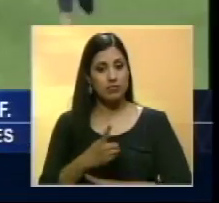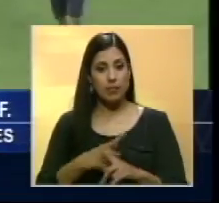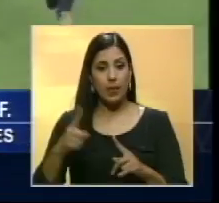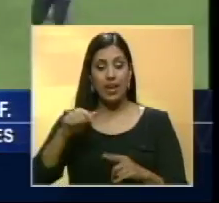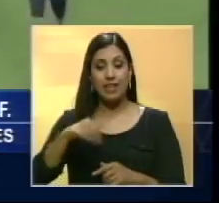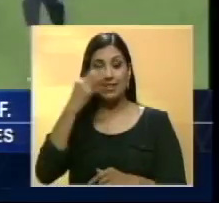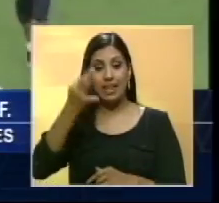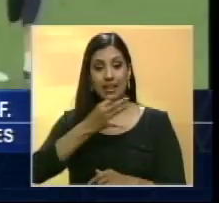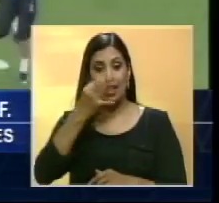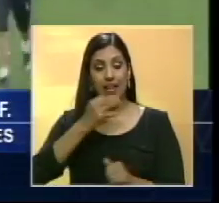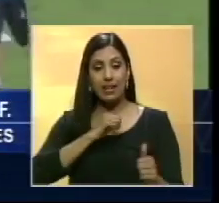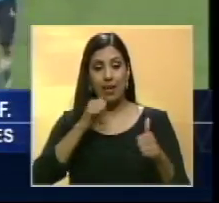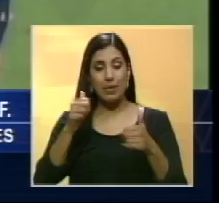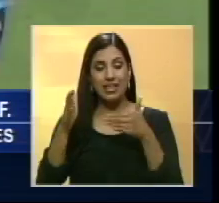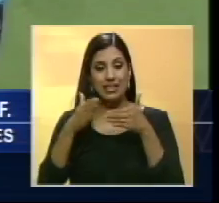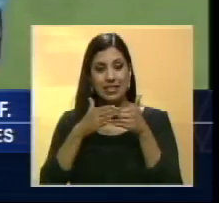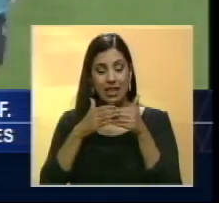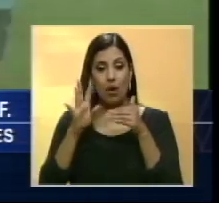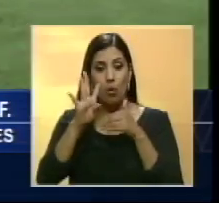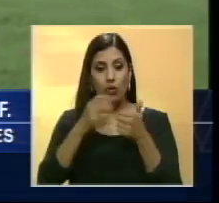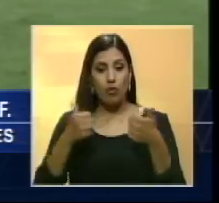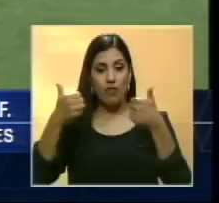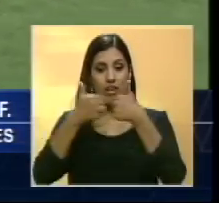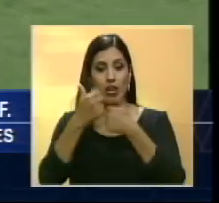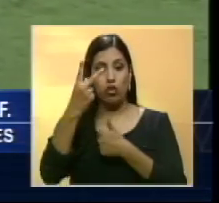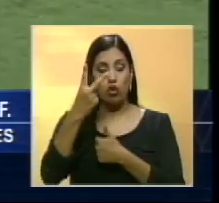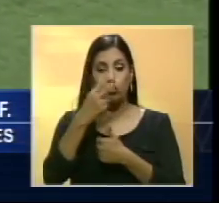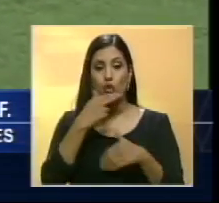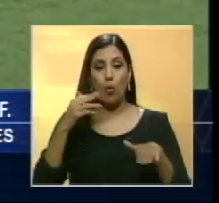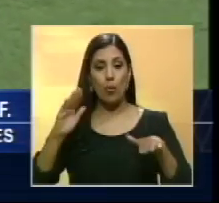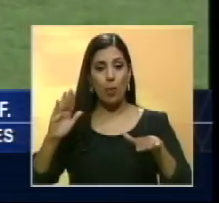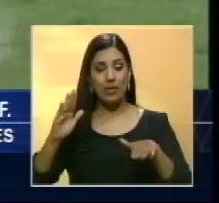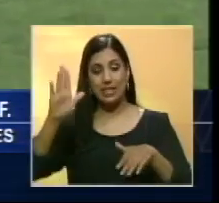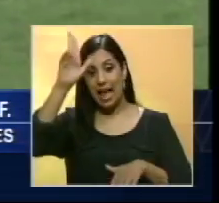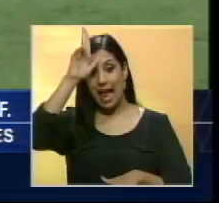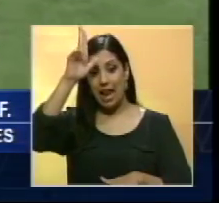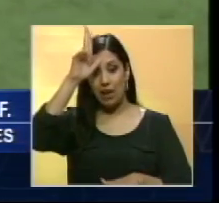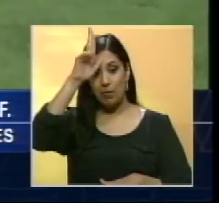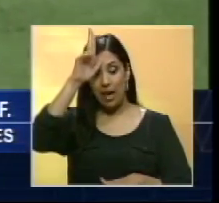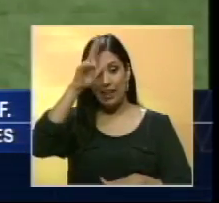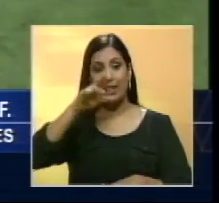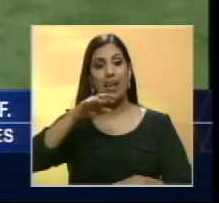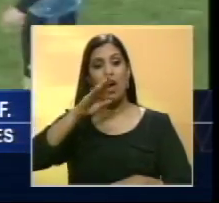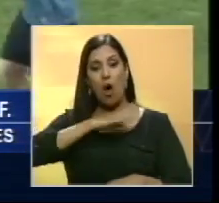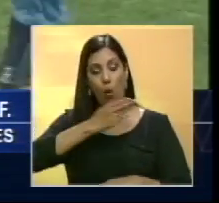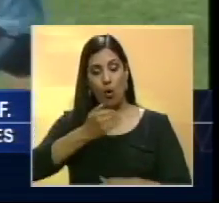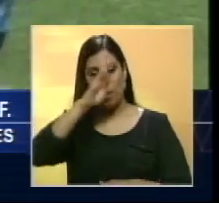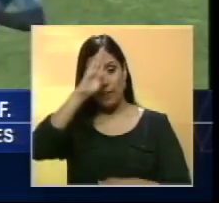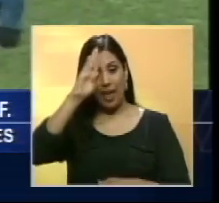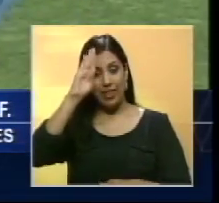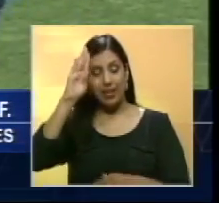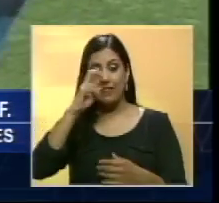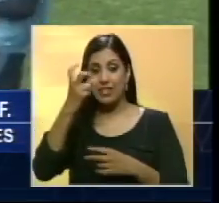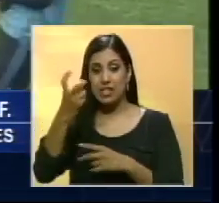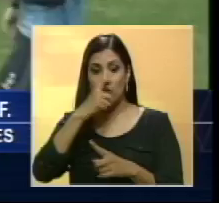Y esta tarde se cierra la ida de los cuartos de final con 2 compromisos. En Alemania, el Real Madrid visita al Wolfsburgo, inspirado